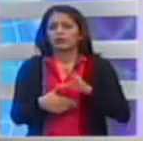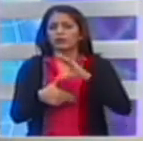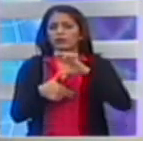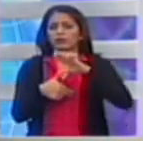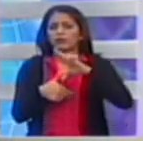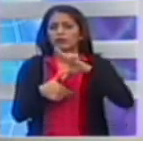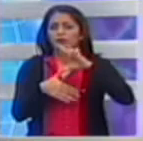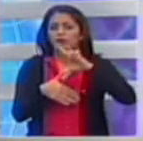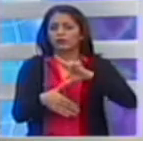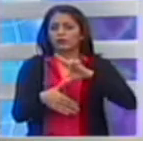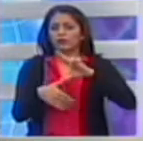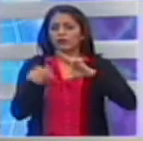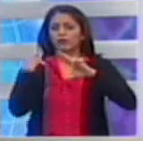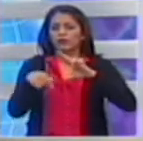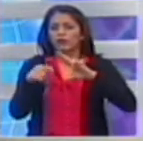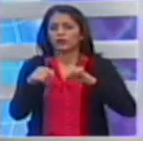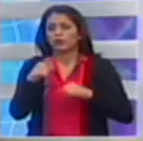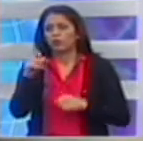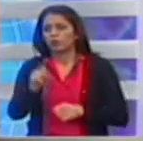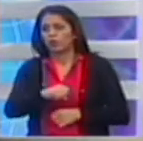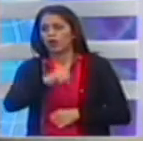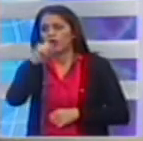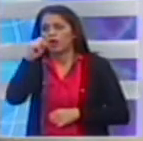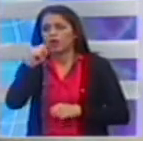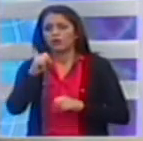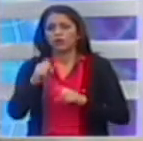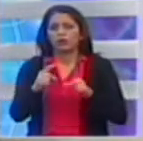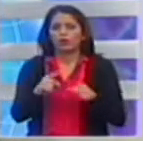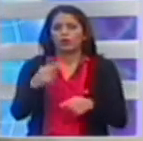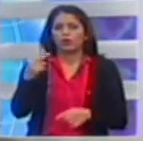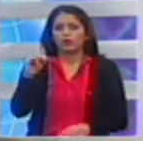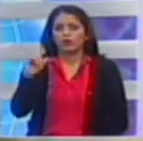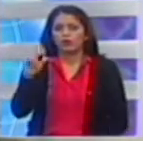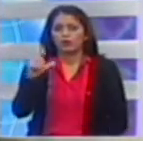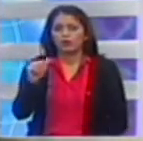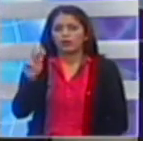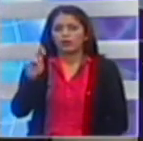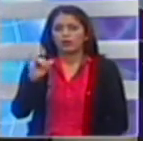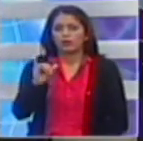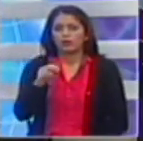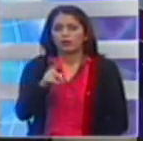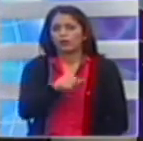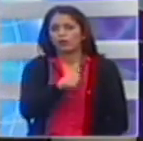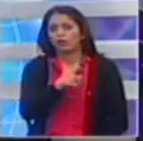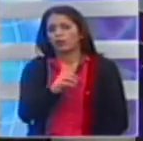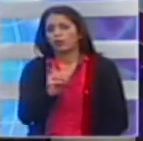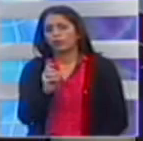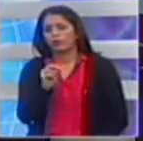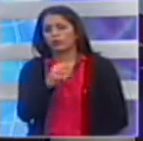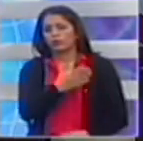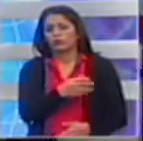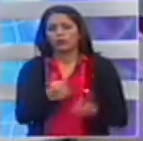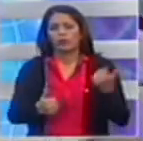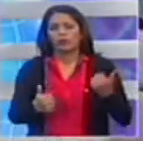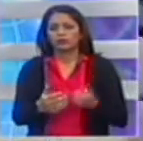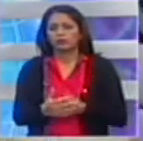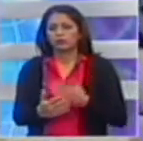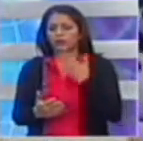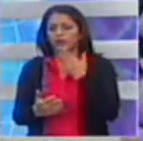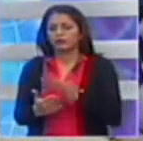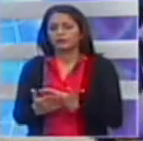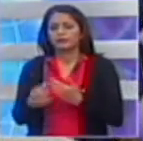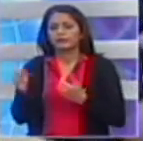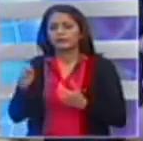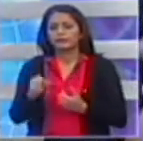otro candidato gane en los Estados Unidos, la señora Hillary Clinton o el señor Donald Trump? Bienvenido. Gracias, un gusto como siempre poder ser parte de este